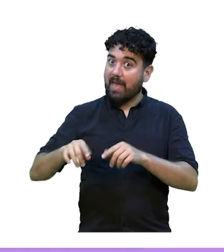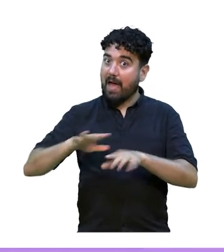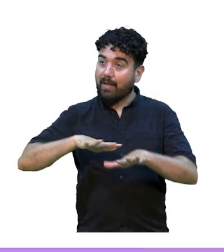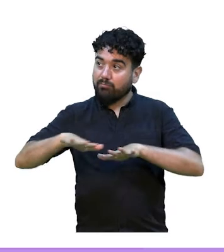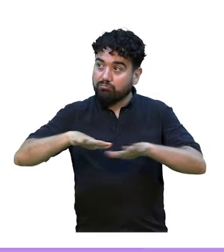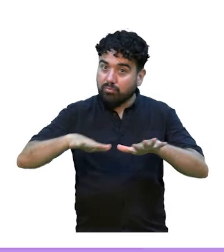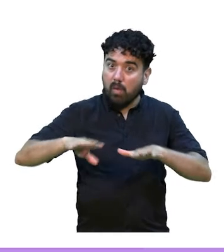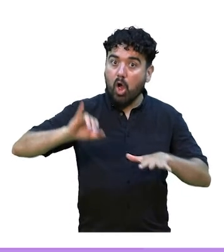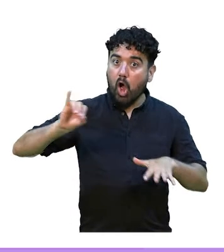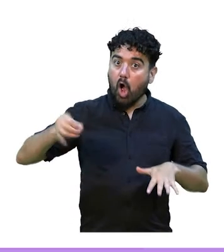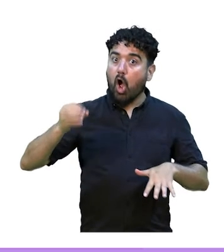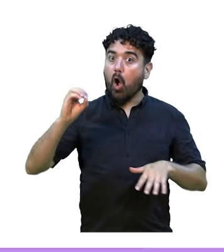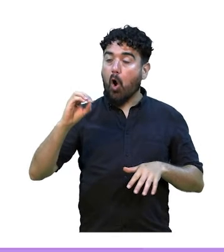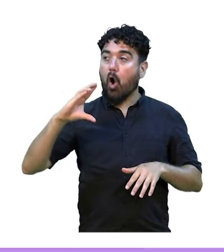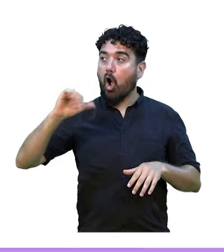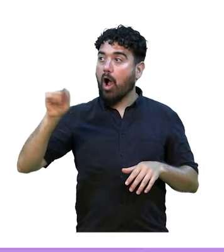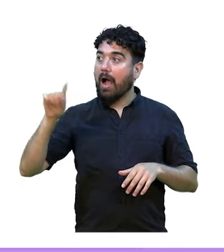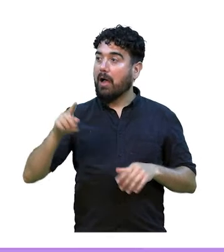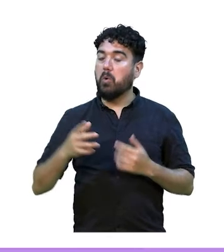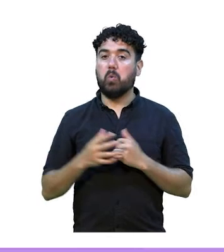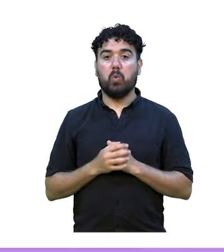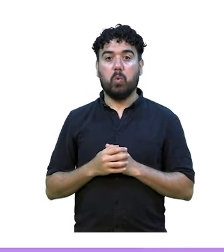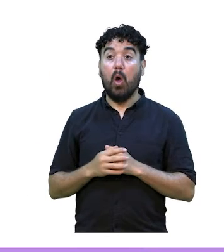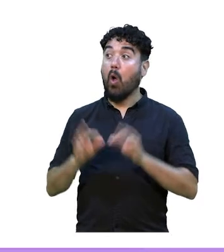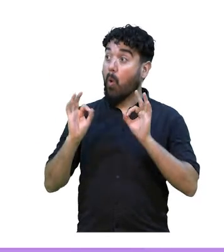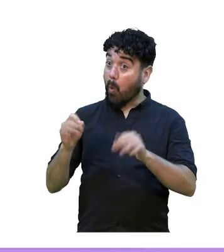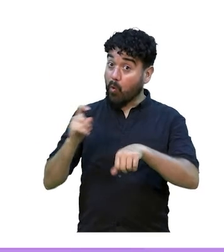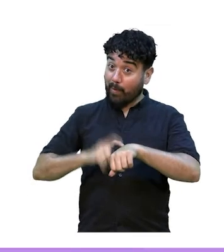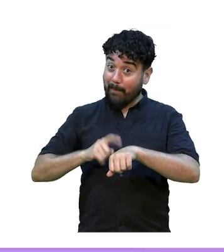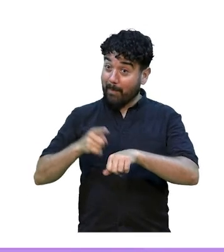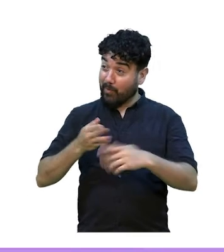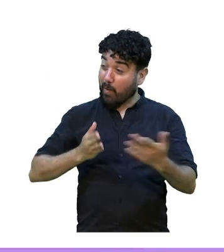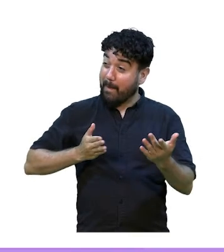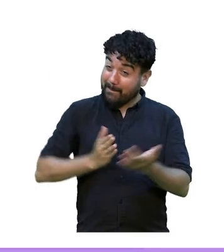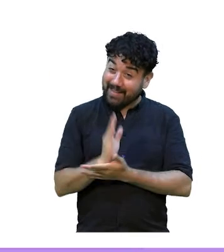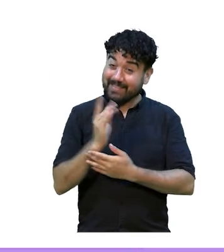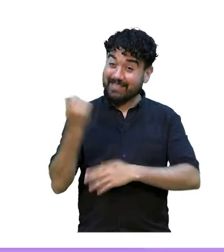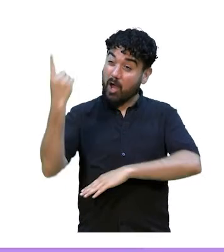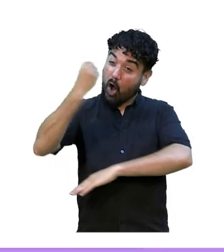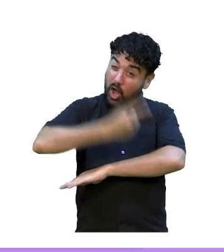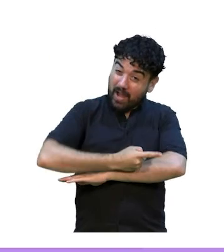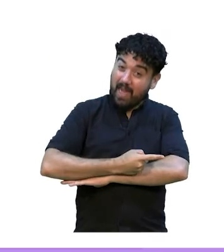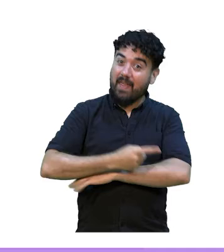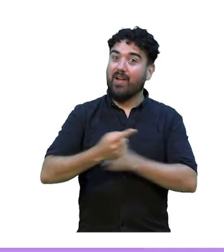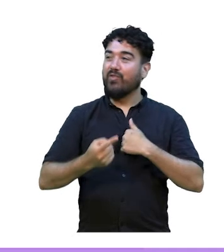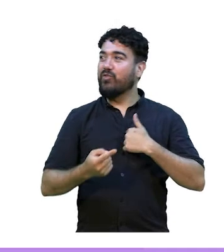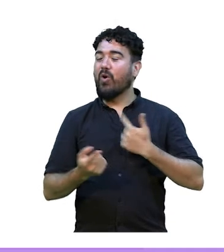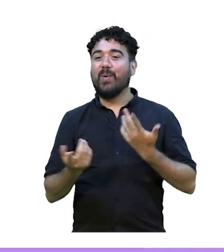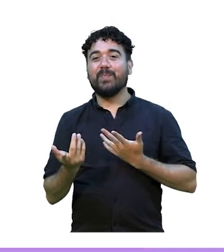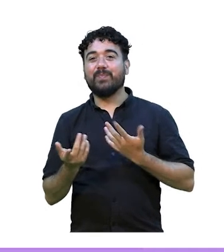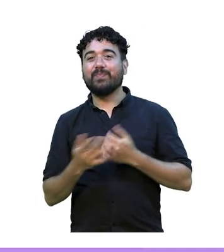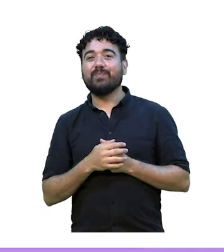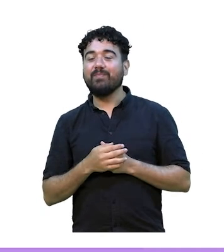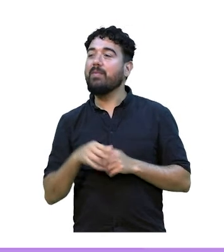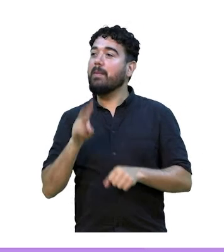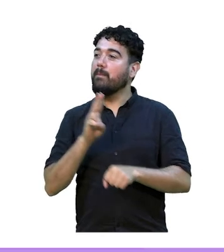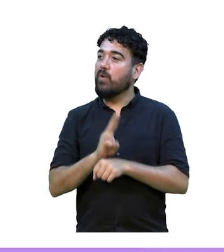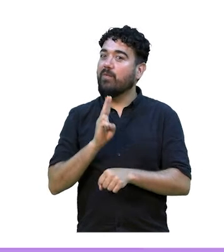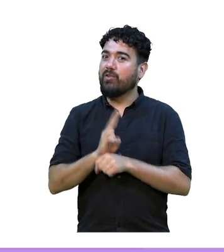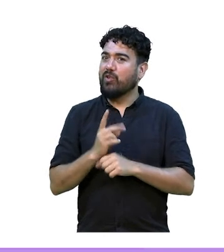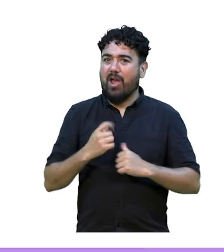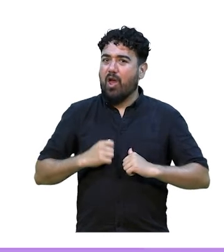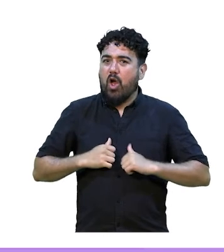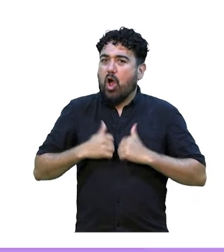sido parte de este generador de la JOCA. Y yo justo en esos momentos, cuando inicia este proceso de las JOCAs,